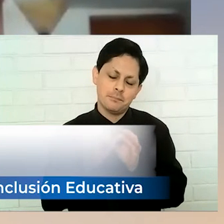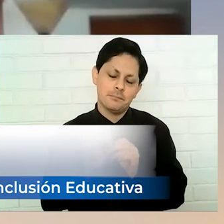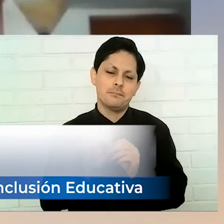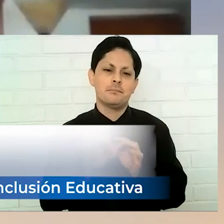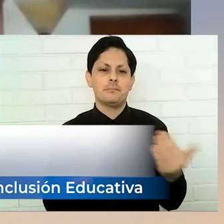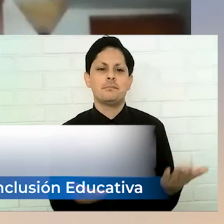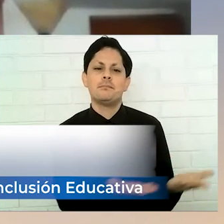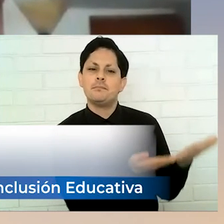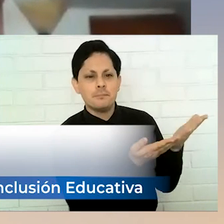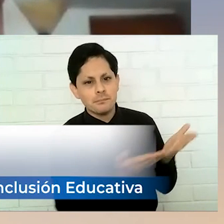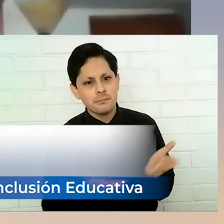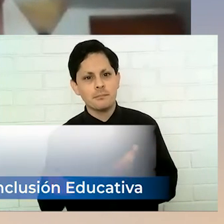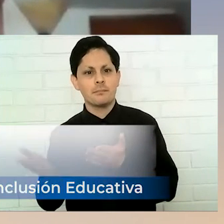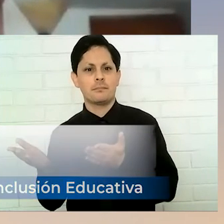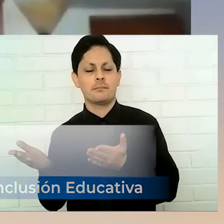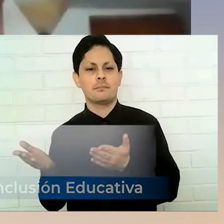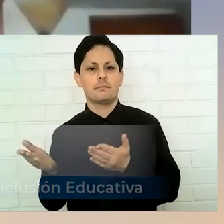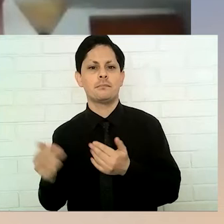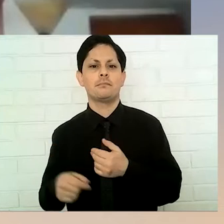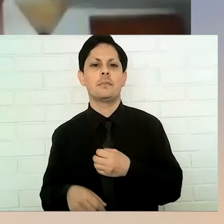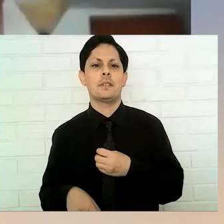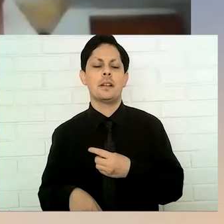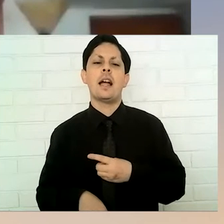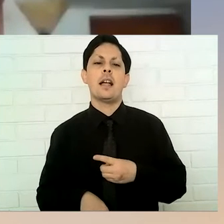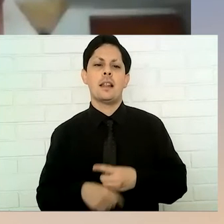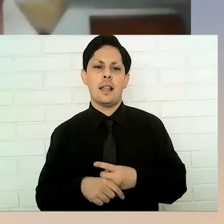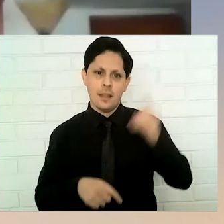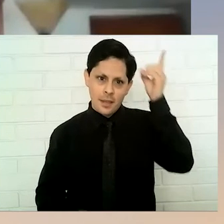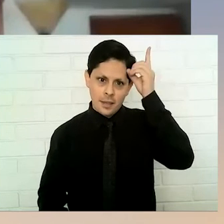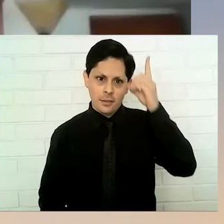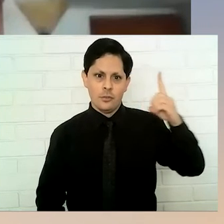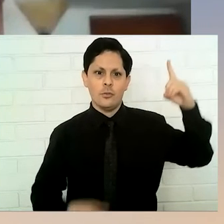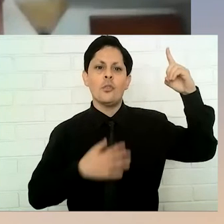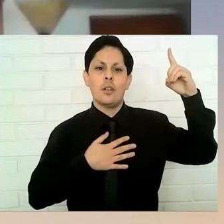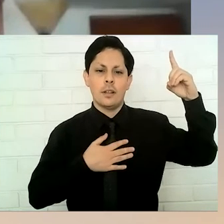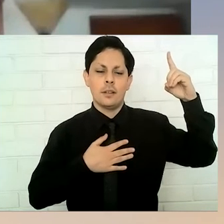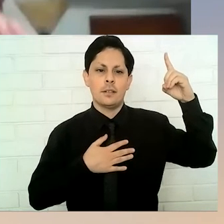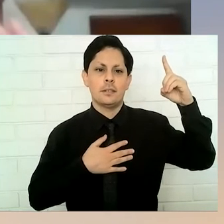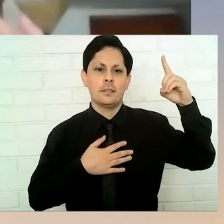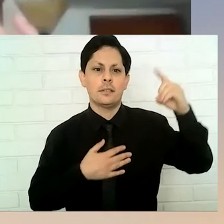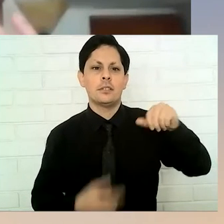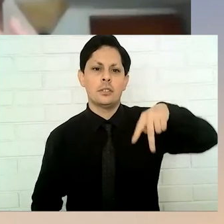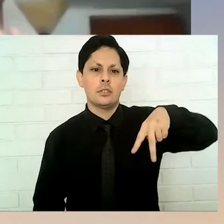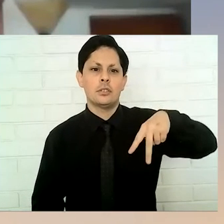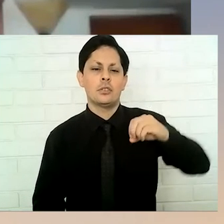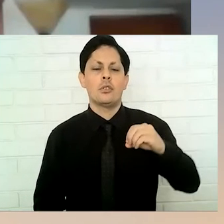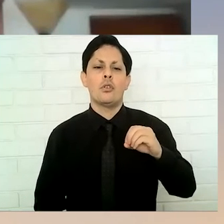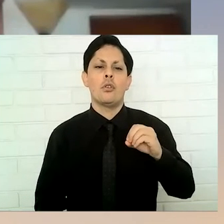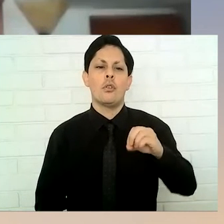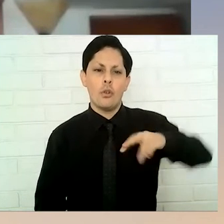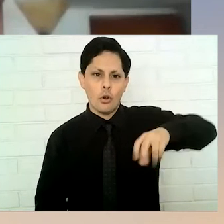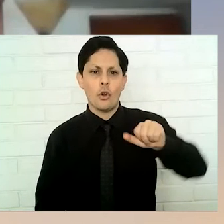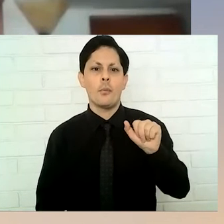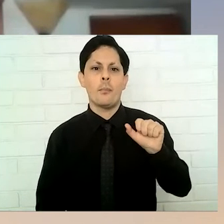sobre todo por compartir con la doctora Nolfa Ibáñez Salgado, que de alguna manera lo que presentaré